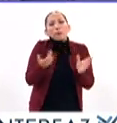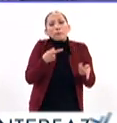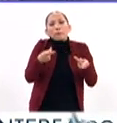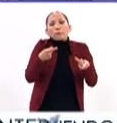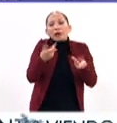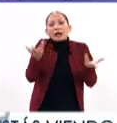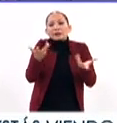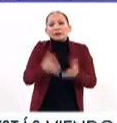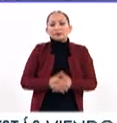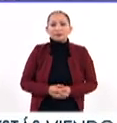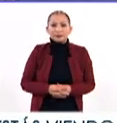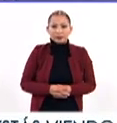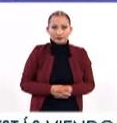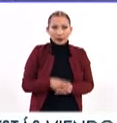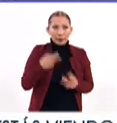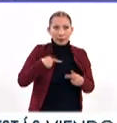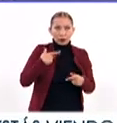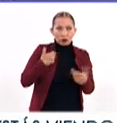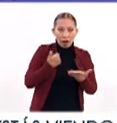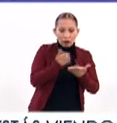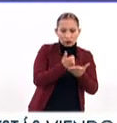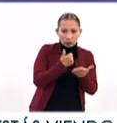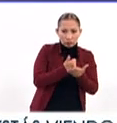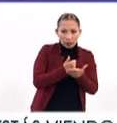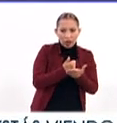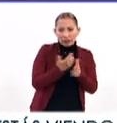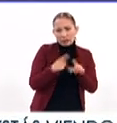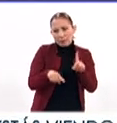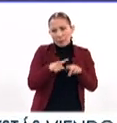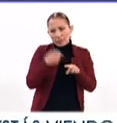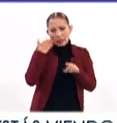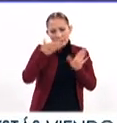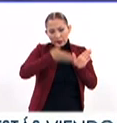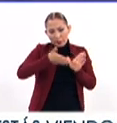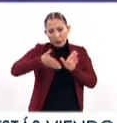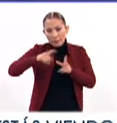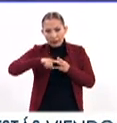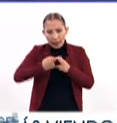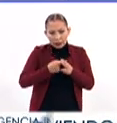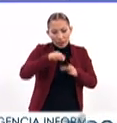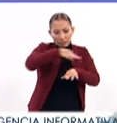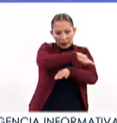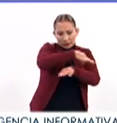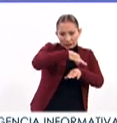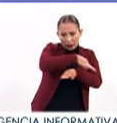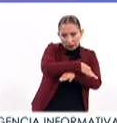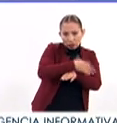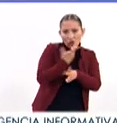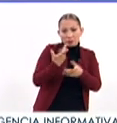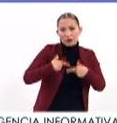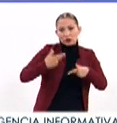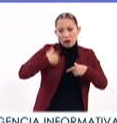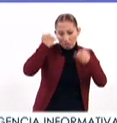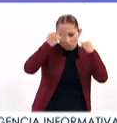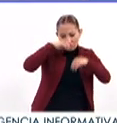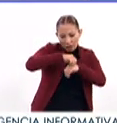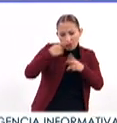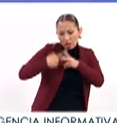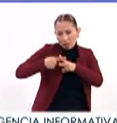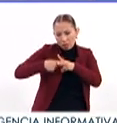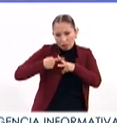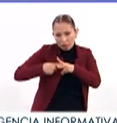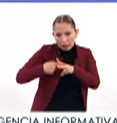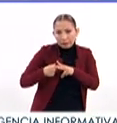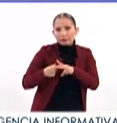lleva? En cuanto a personas, va variando por etapas. Empezaríamos por el diseño, que lleva a los diseñadores, los